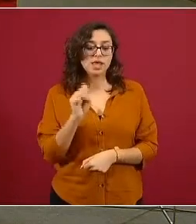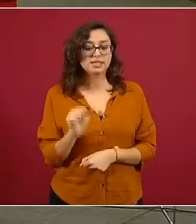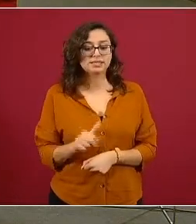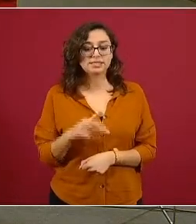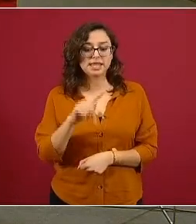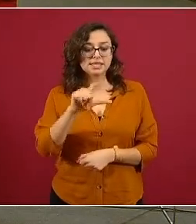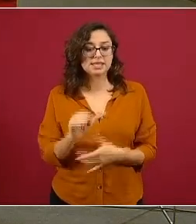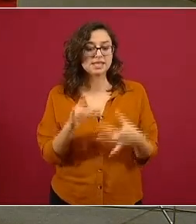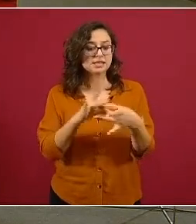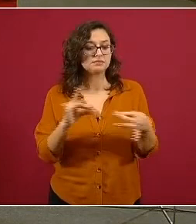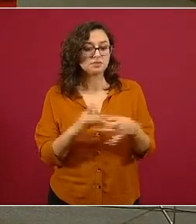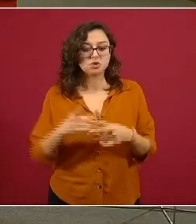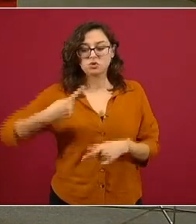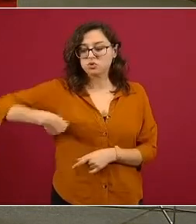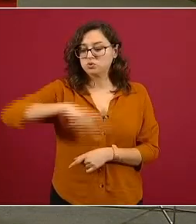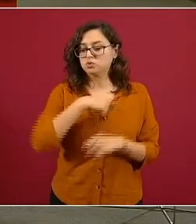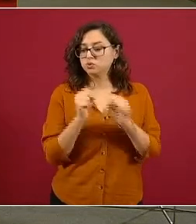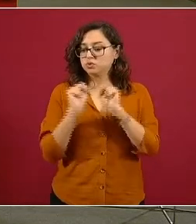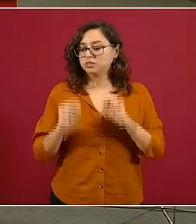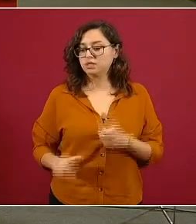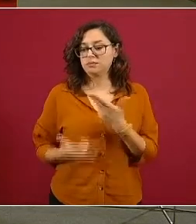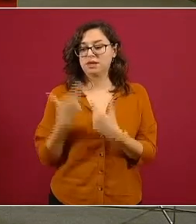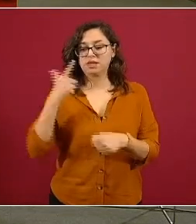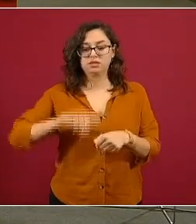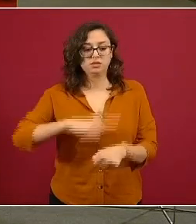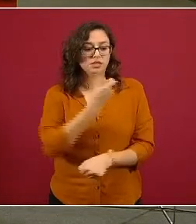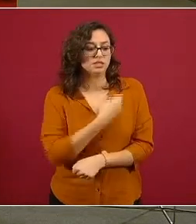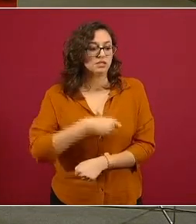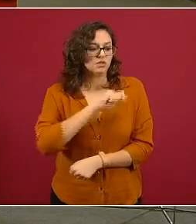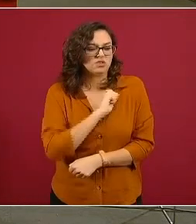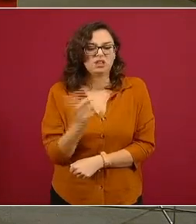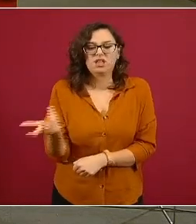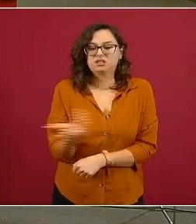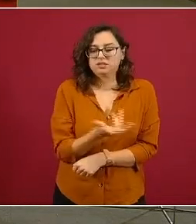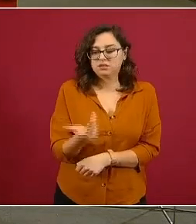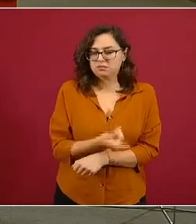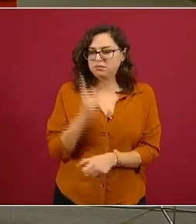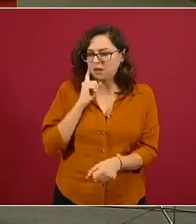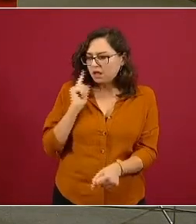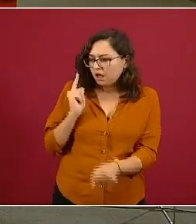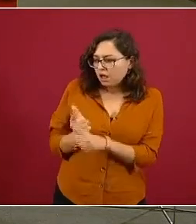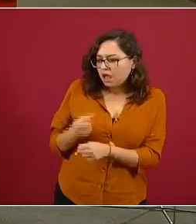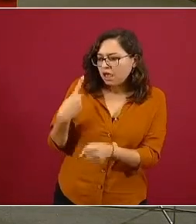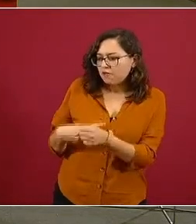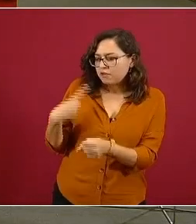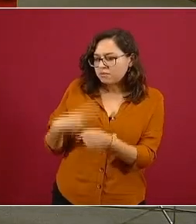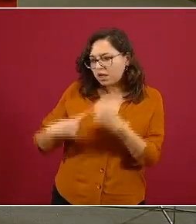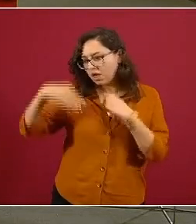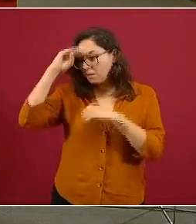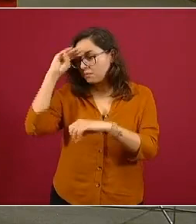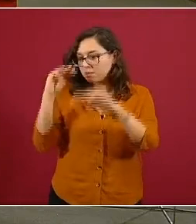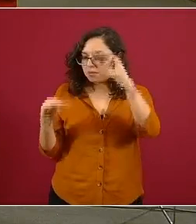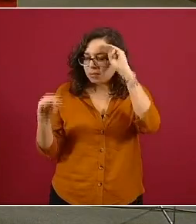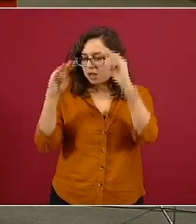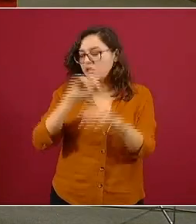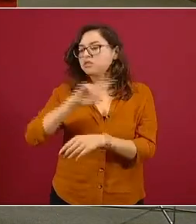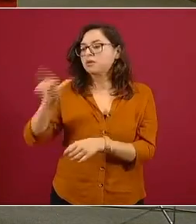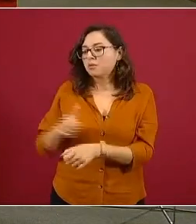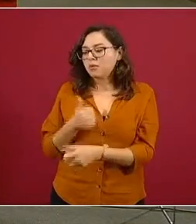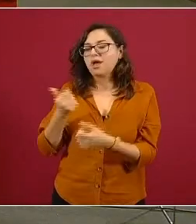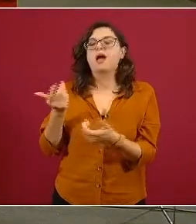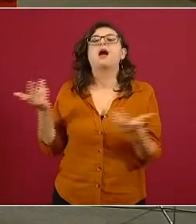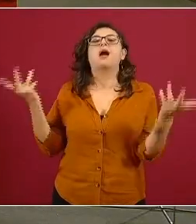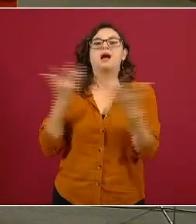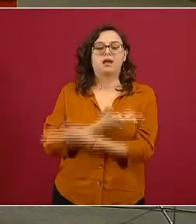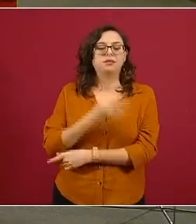de Salud cuando nos da una alerta, primero con una enfermedad febril exantemática, luego el diagnóstico de sarampión